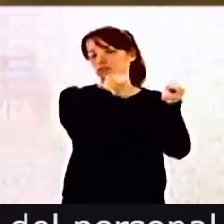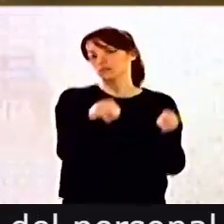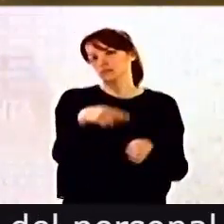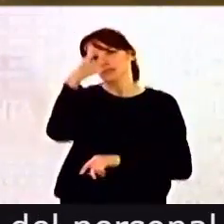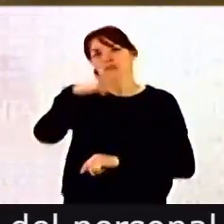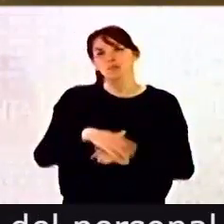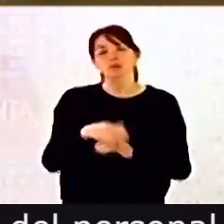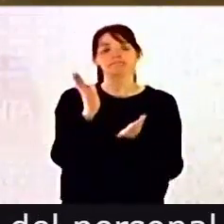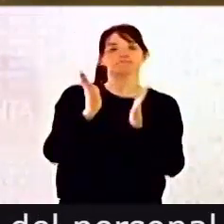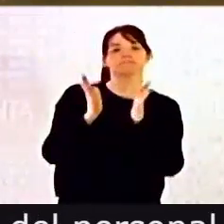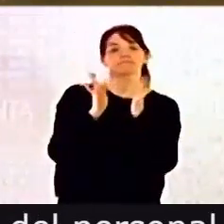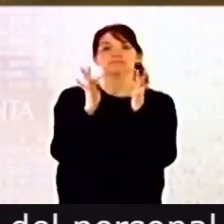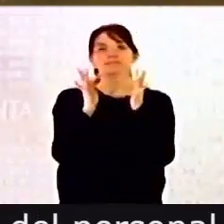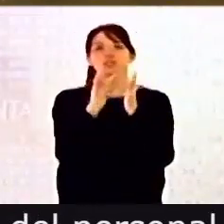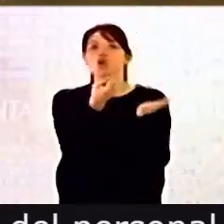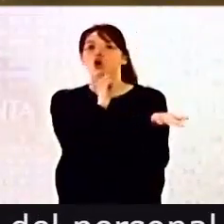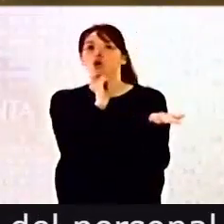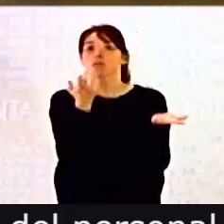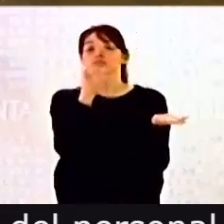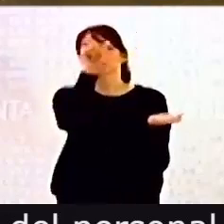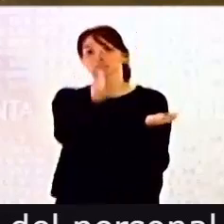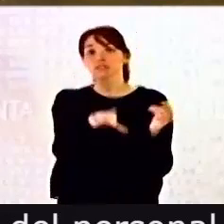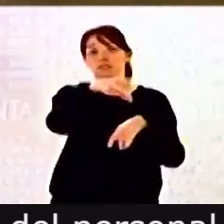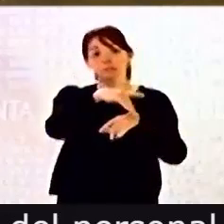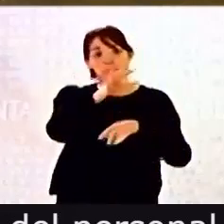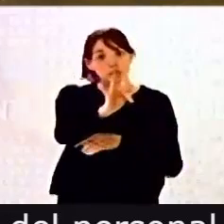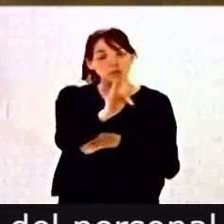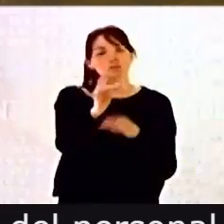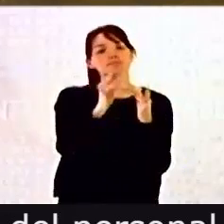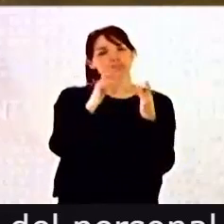cómo tratar a algún paciente positivo.